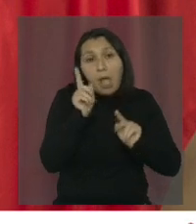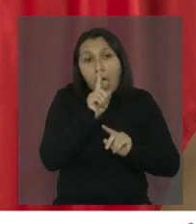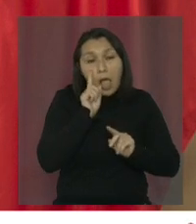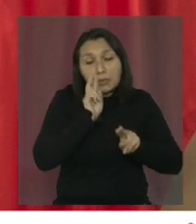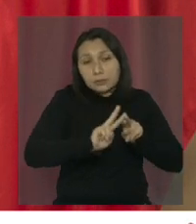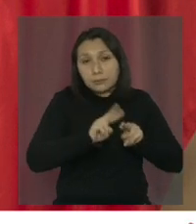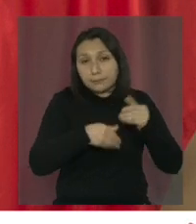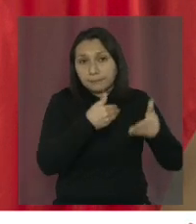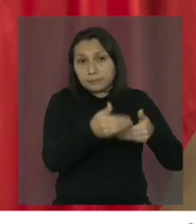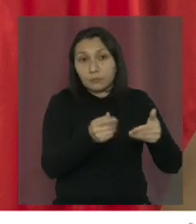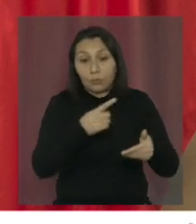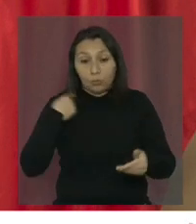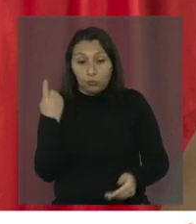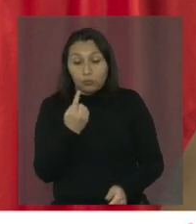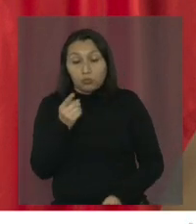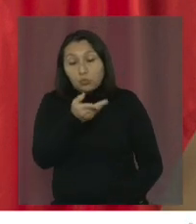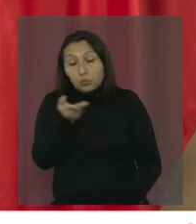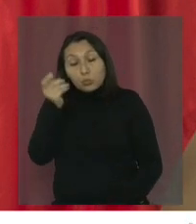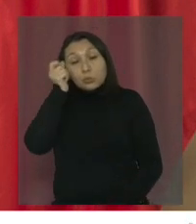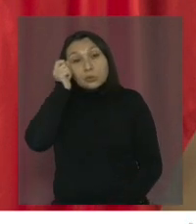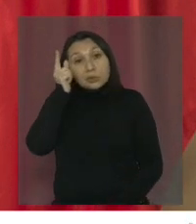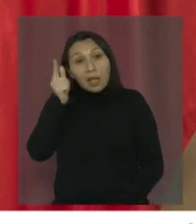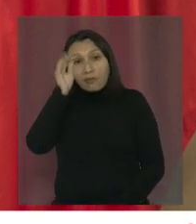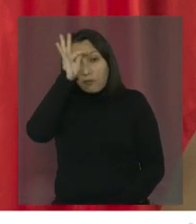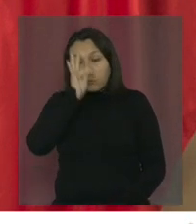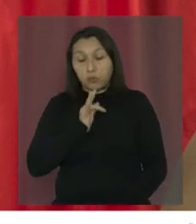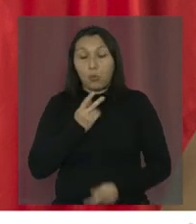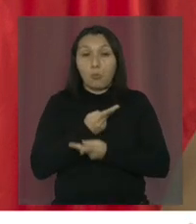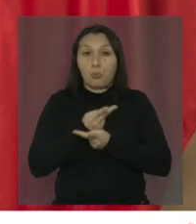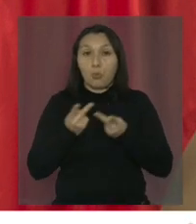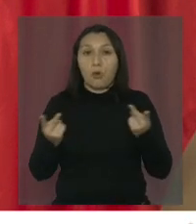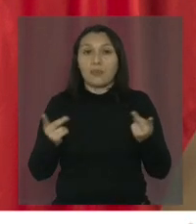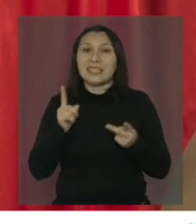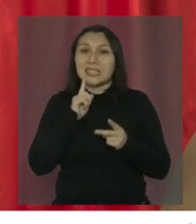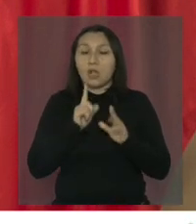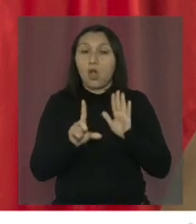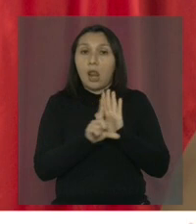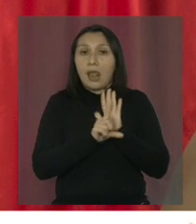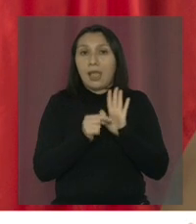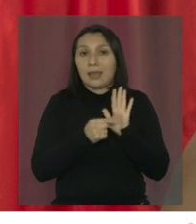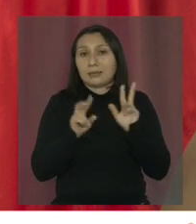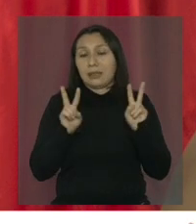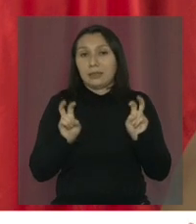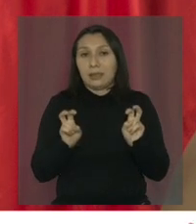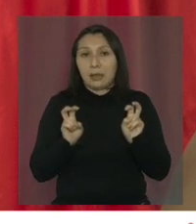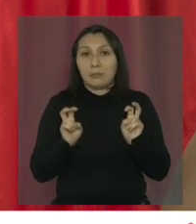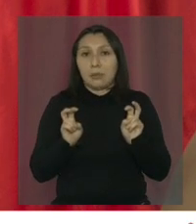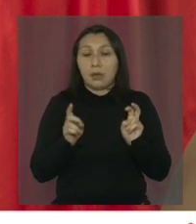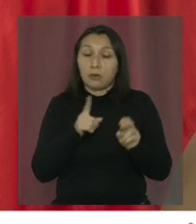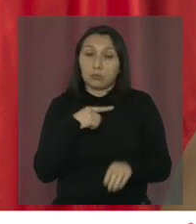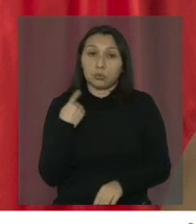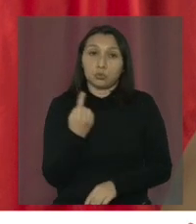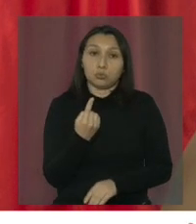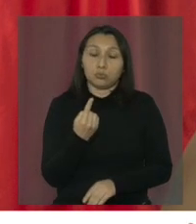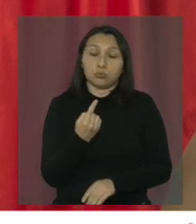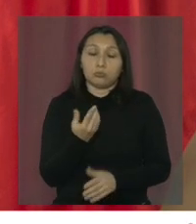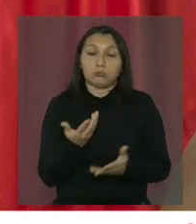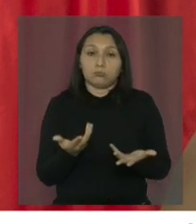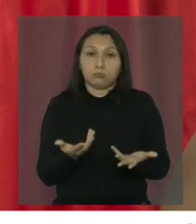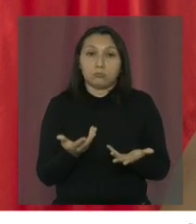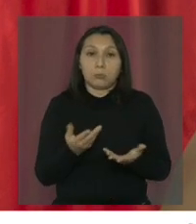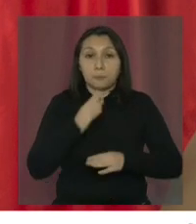sea por nuestra parte ustedes saben que es como funcionarios públicos tenemos una legislación al respecto y en eso estamos todos